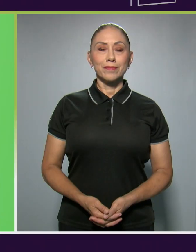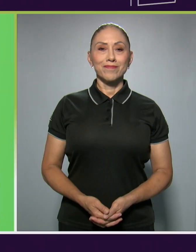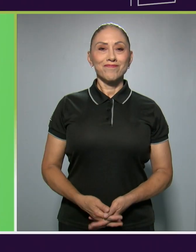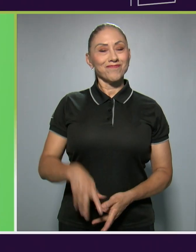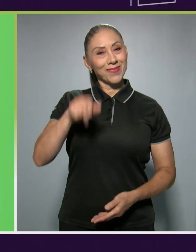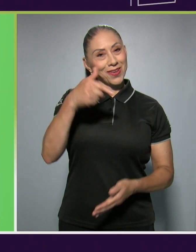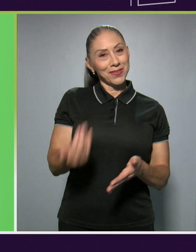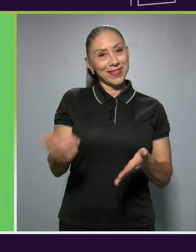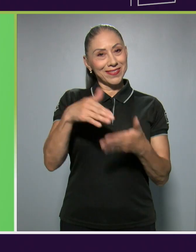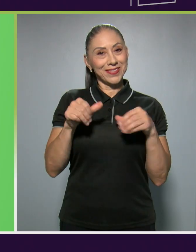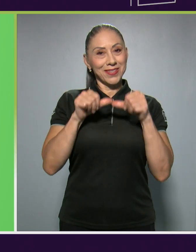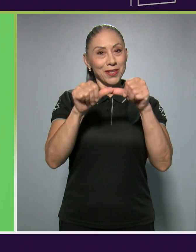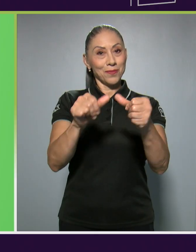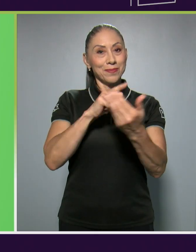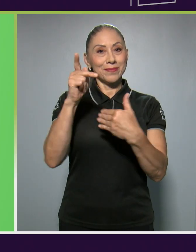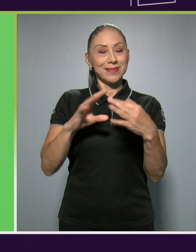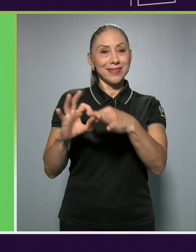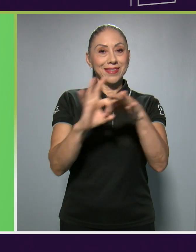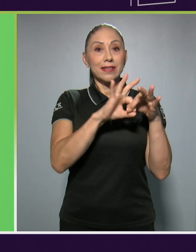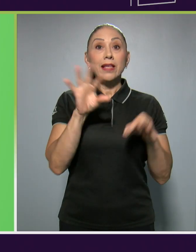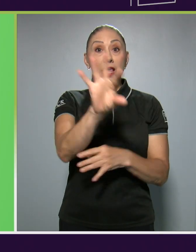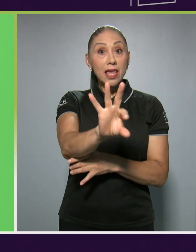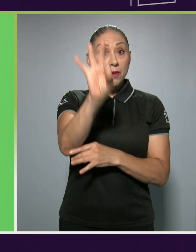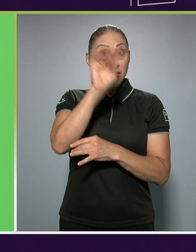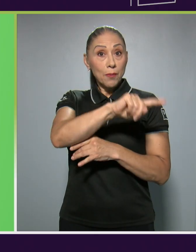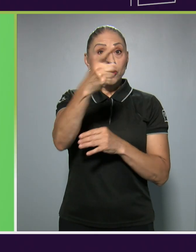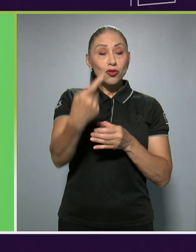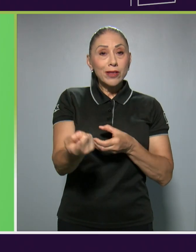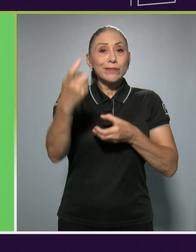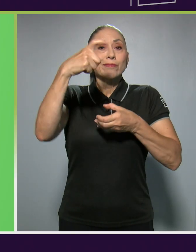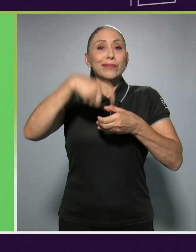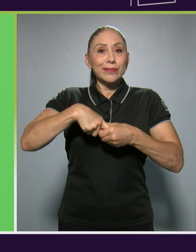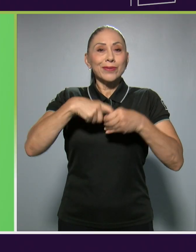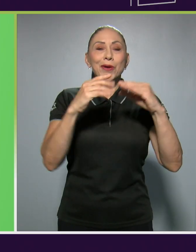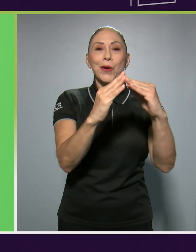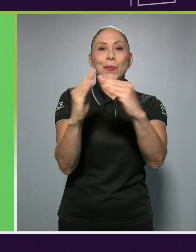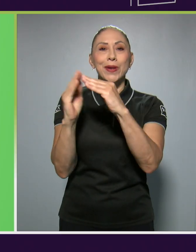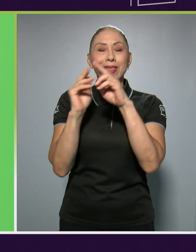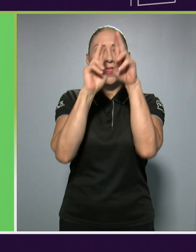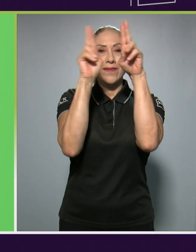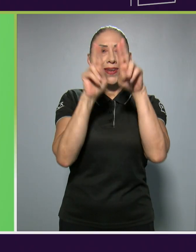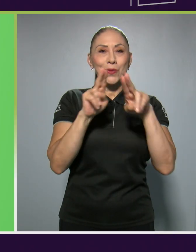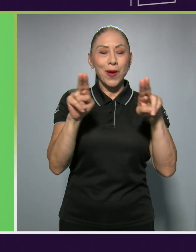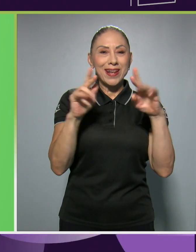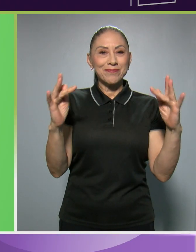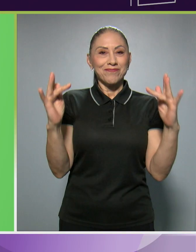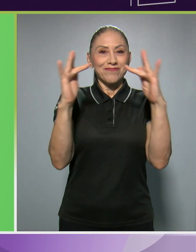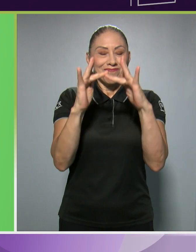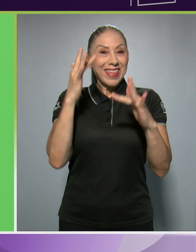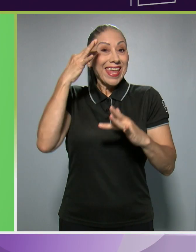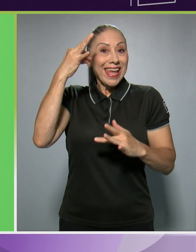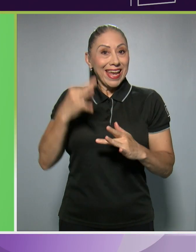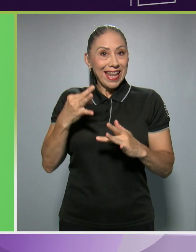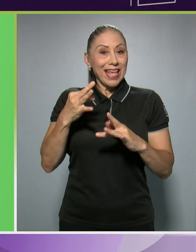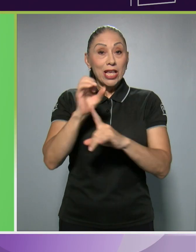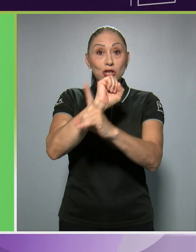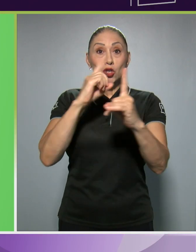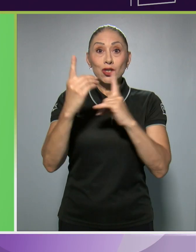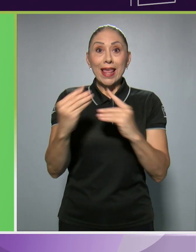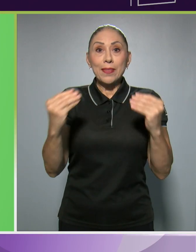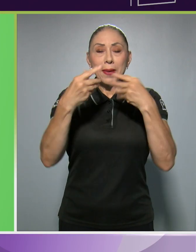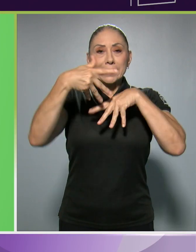Estamos de vuelta en Nexos. Le invitamos a unirse a nuestra comunidad virtual que cree que una sociedad más inclusiva para las personas